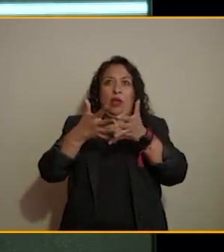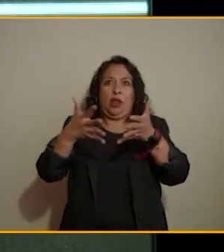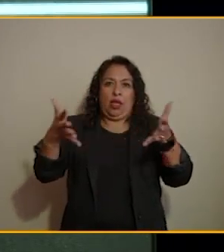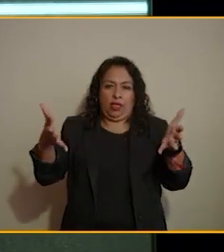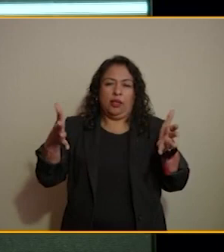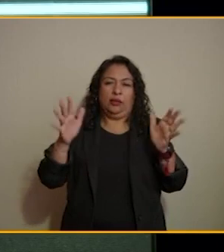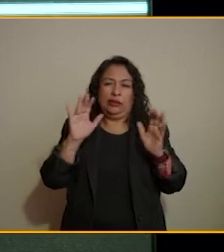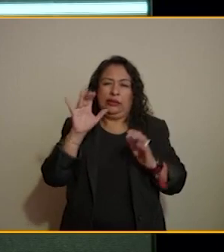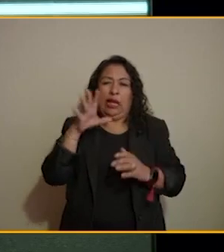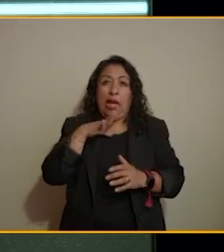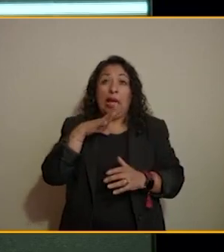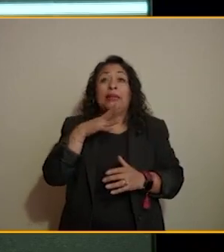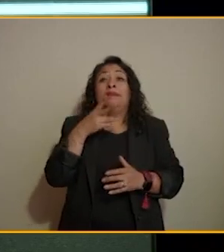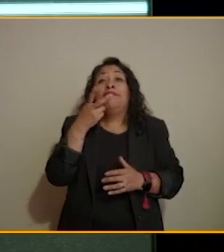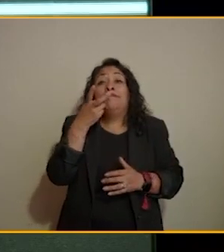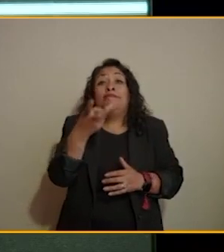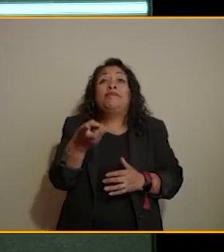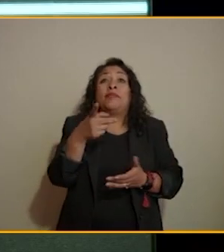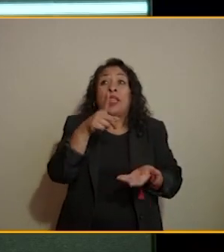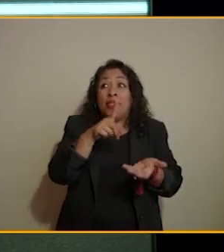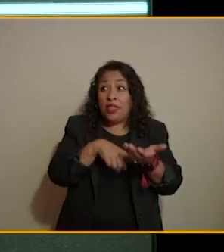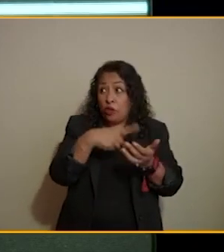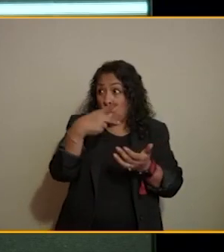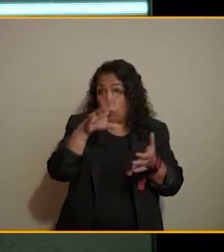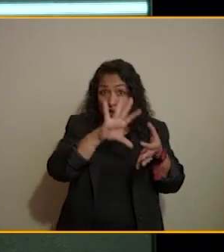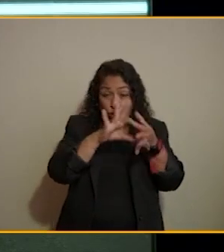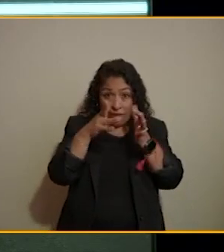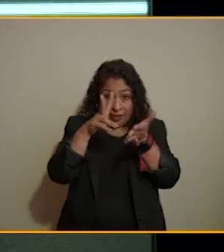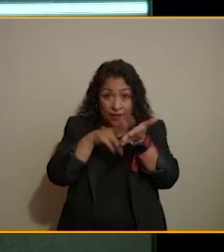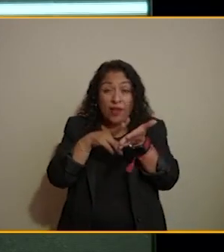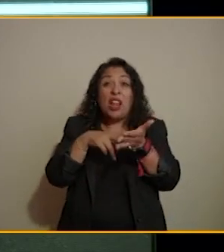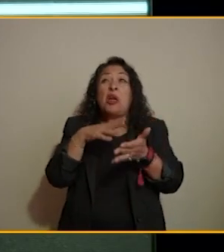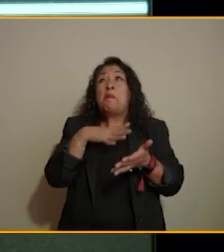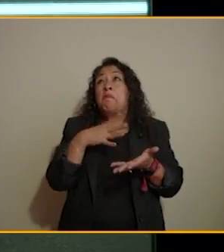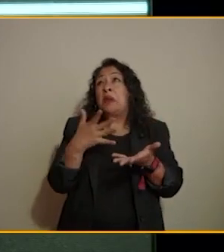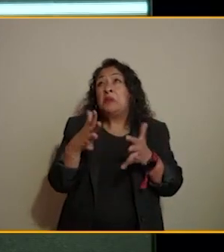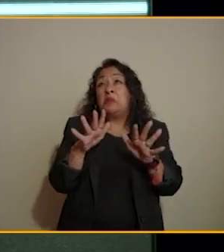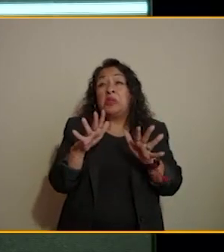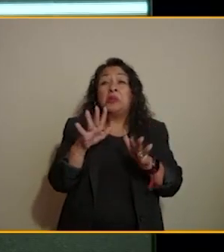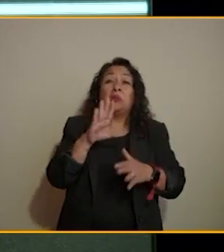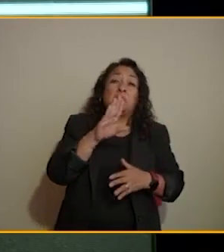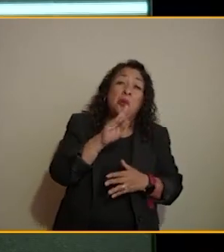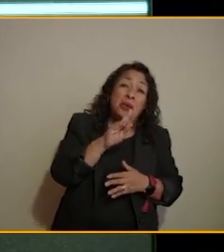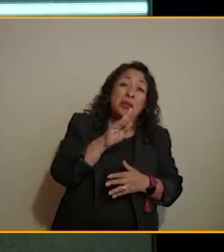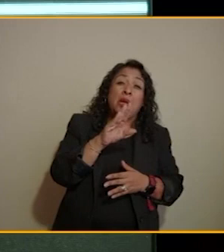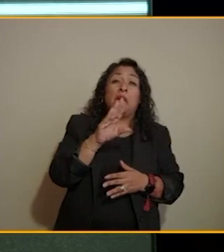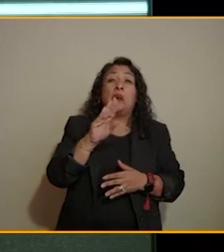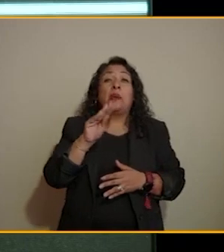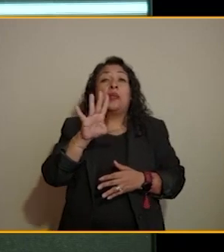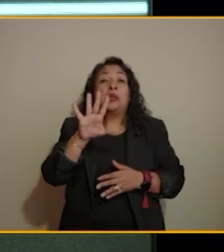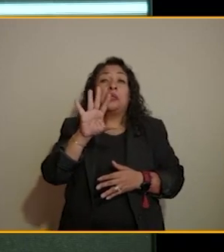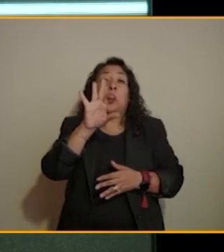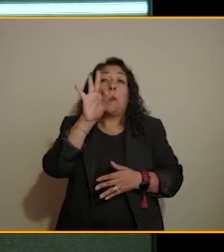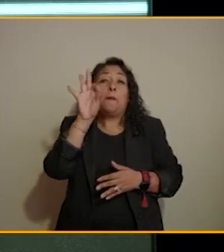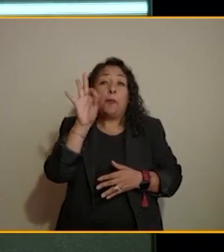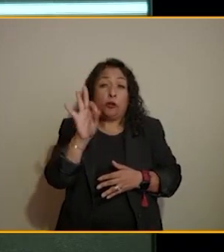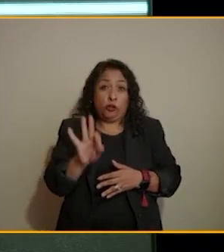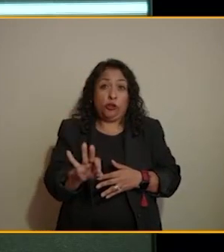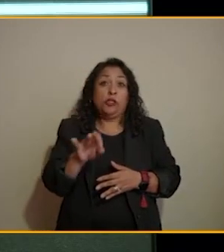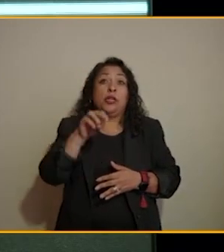grandes. Eso quiere decir que dentro de su cadena de valor existe al menos entre 90 y 95%